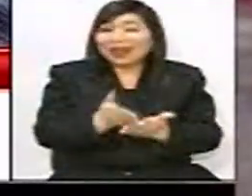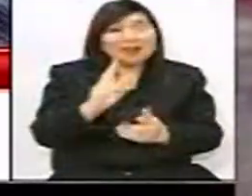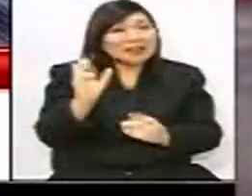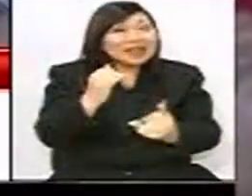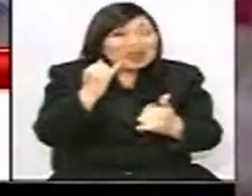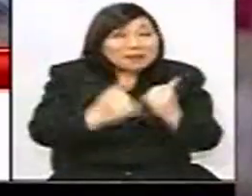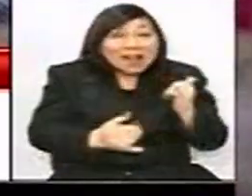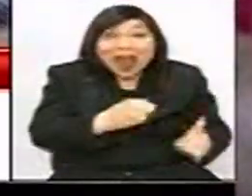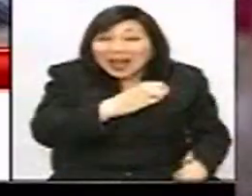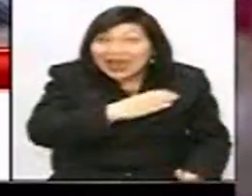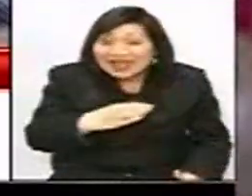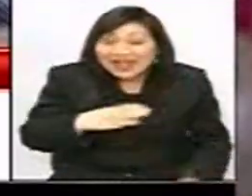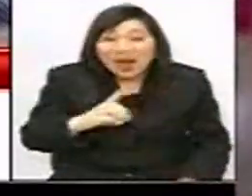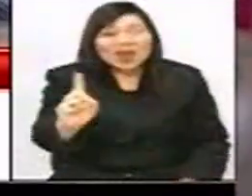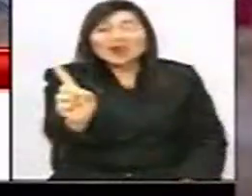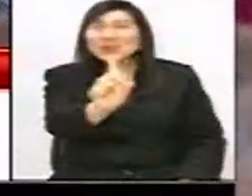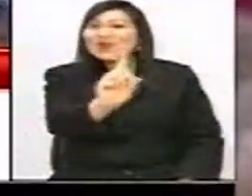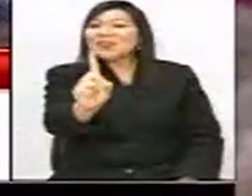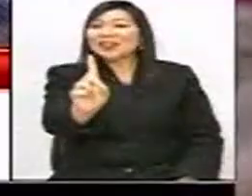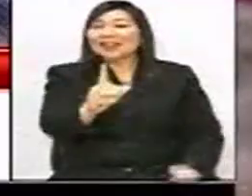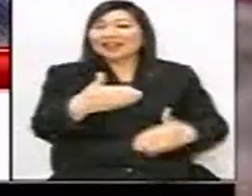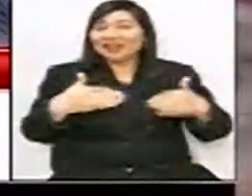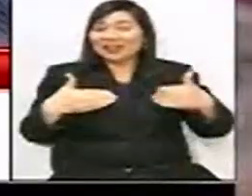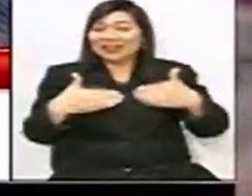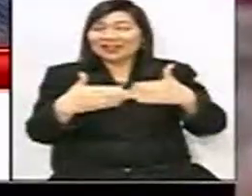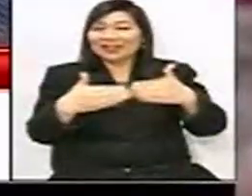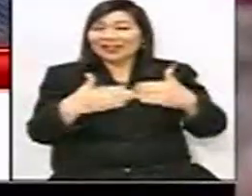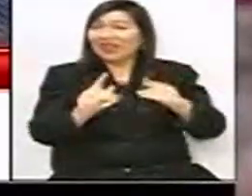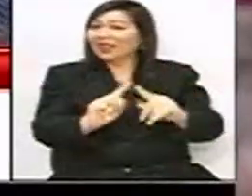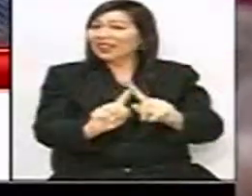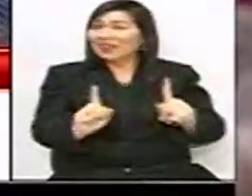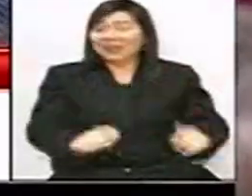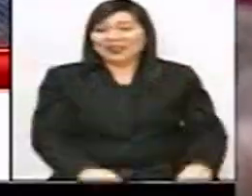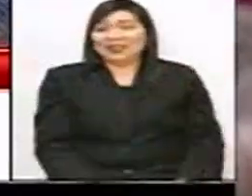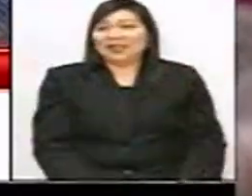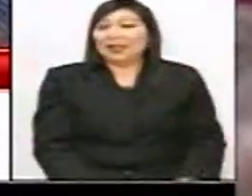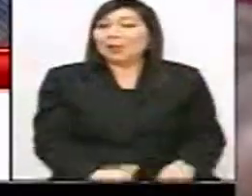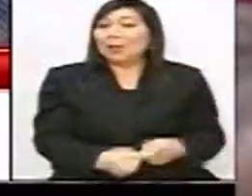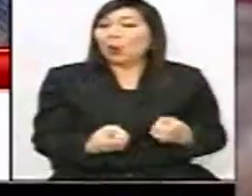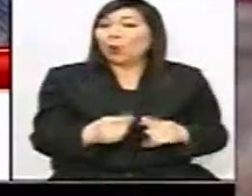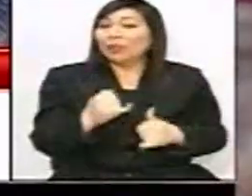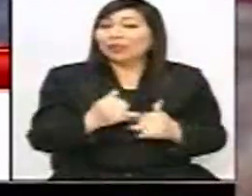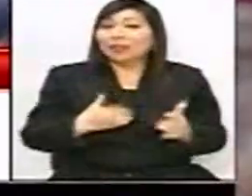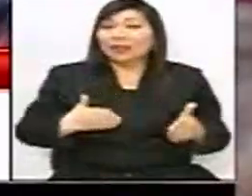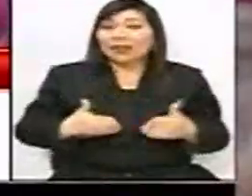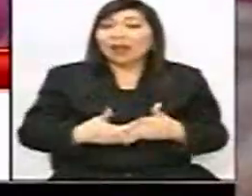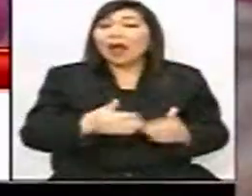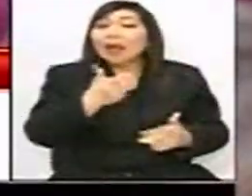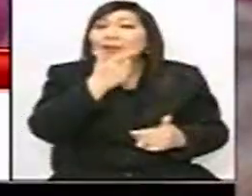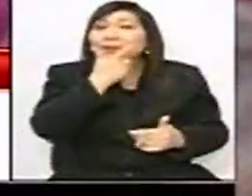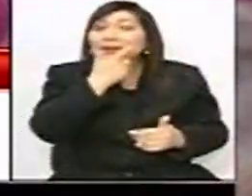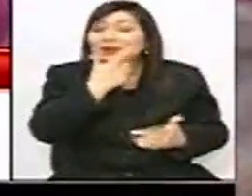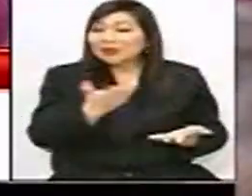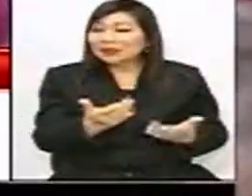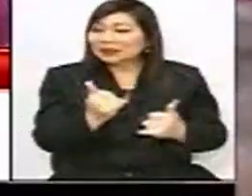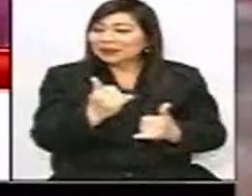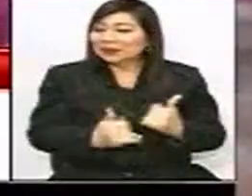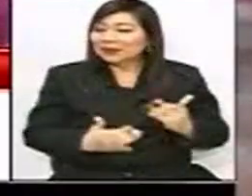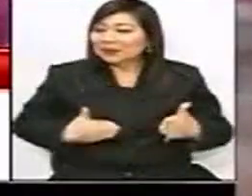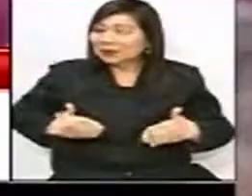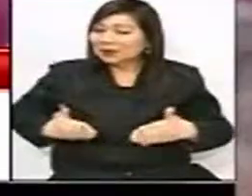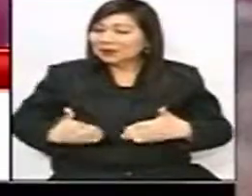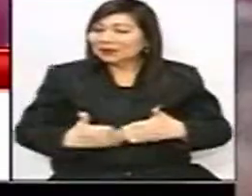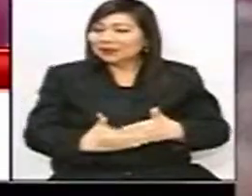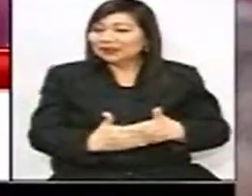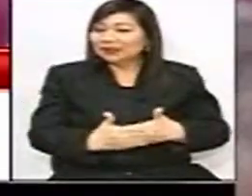No, señor. Acaba en el límite con el Callao, que es diferente. Pero cuando uno termina la línea amarilla, termina la línea